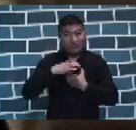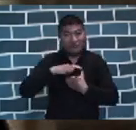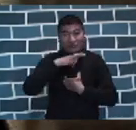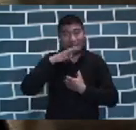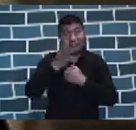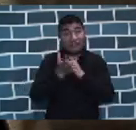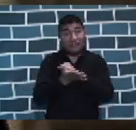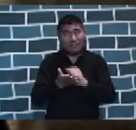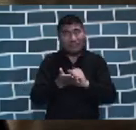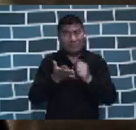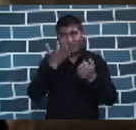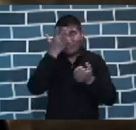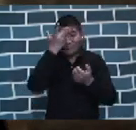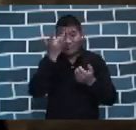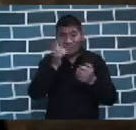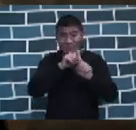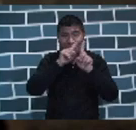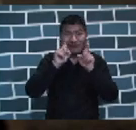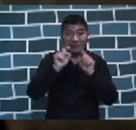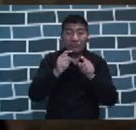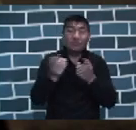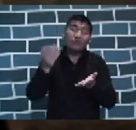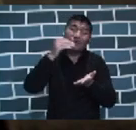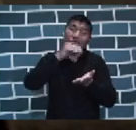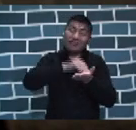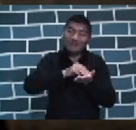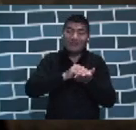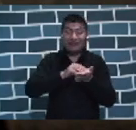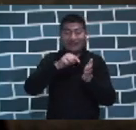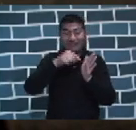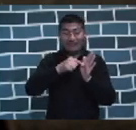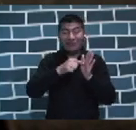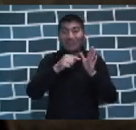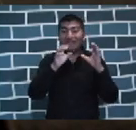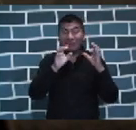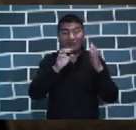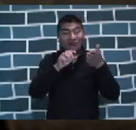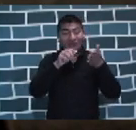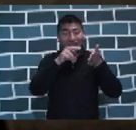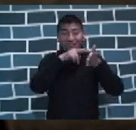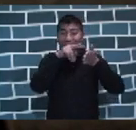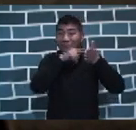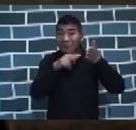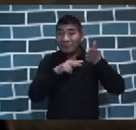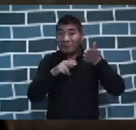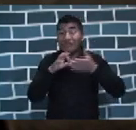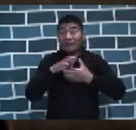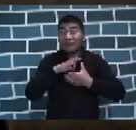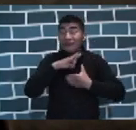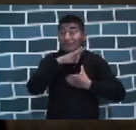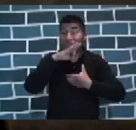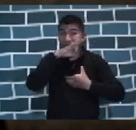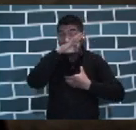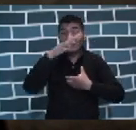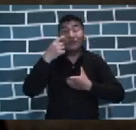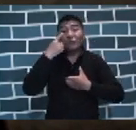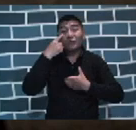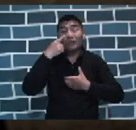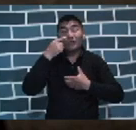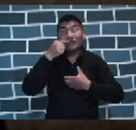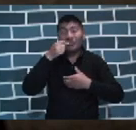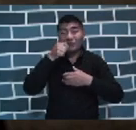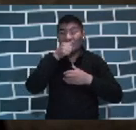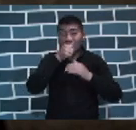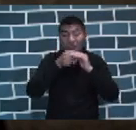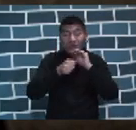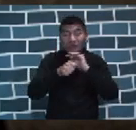porque otra vez insistamos en esta situación porque el espíritu conoce lo íntimo